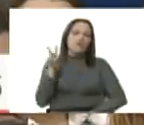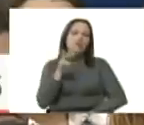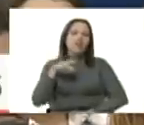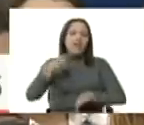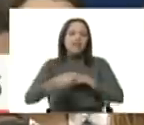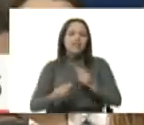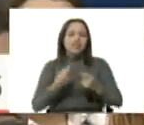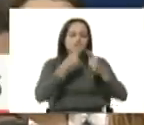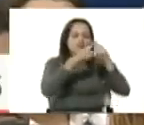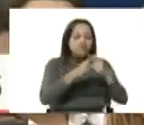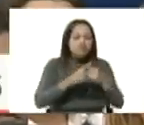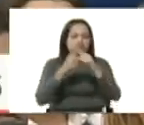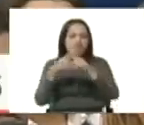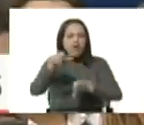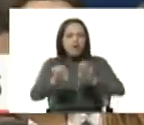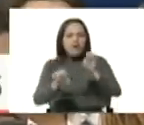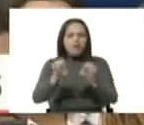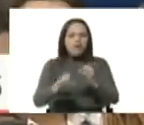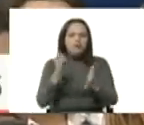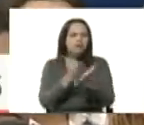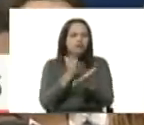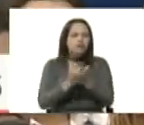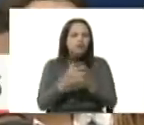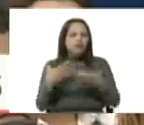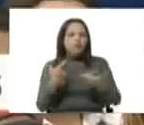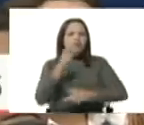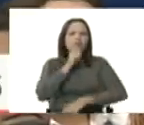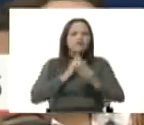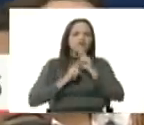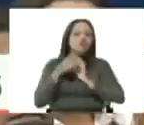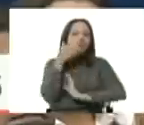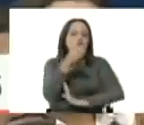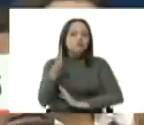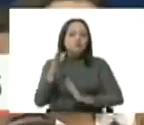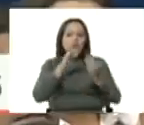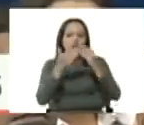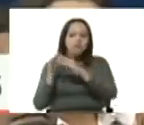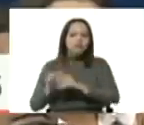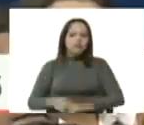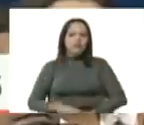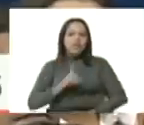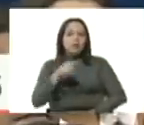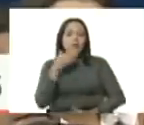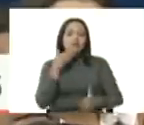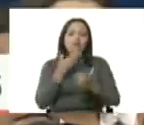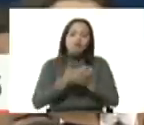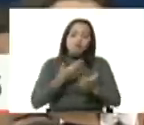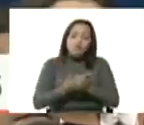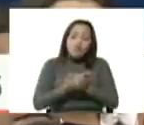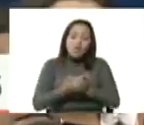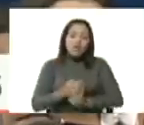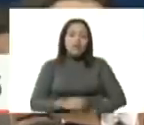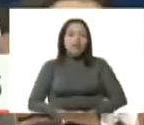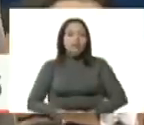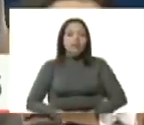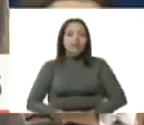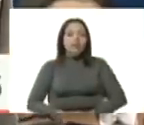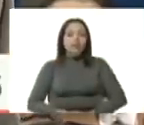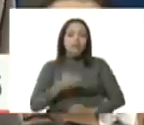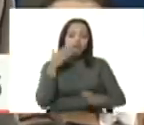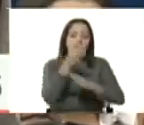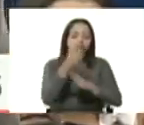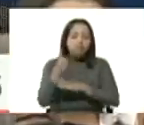y evaluando las realidades en cada uno de los sectores. También solicitarle, presidente, en este caso sí, acceso a